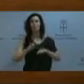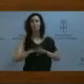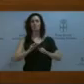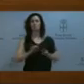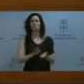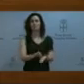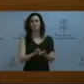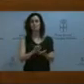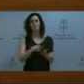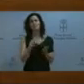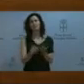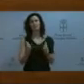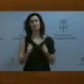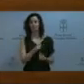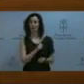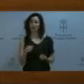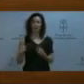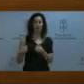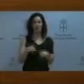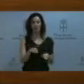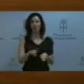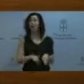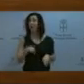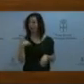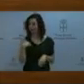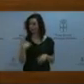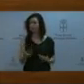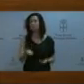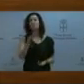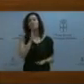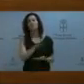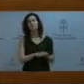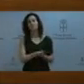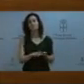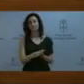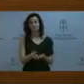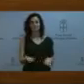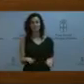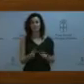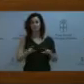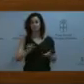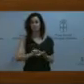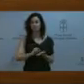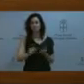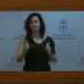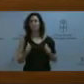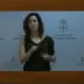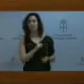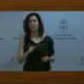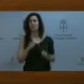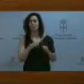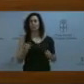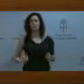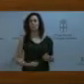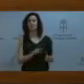servicio del proyecto de vida independiente en general. Pero, dicho esto, no consideramos que la oficina de vida independiente que propone Podemos